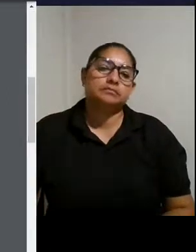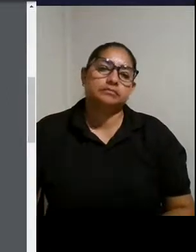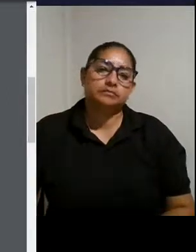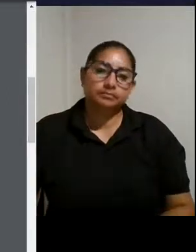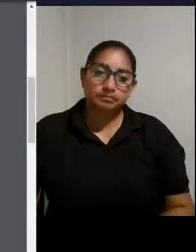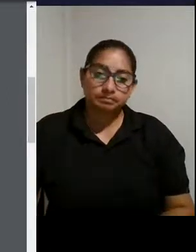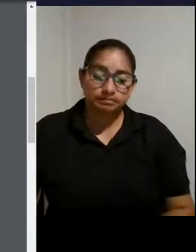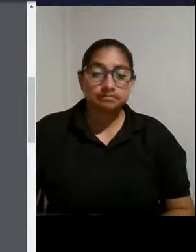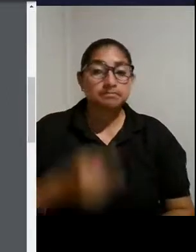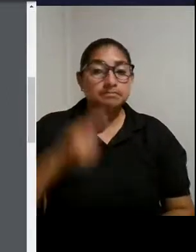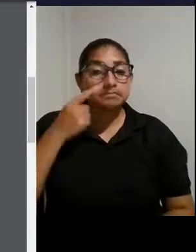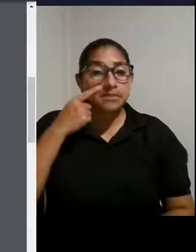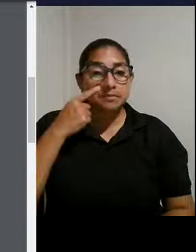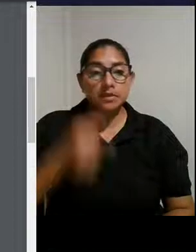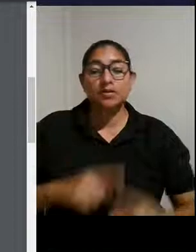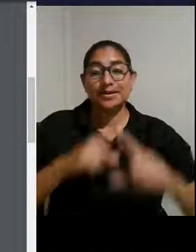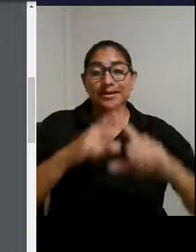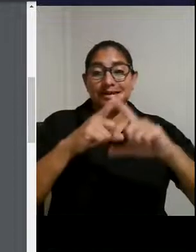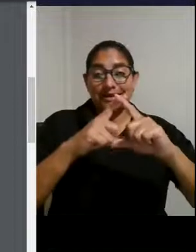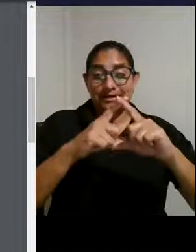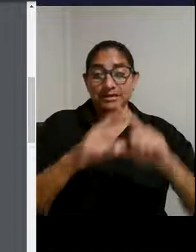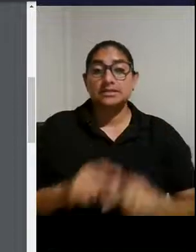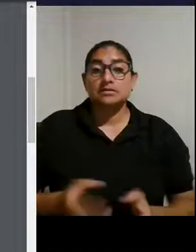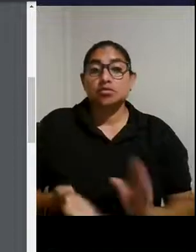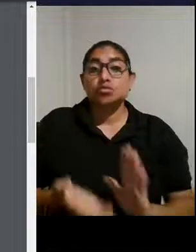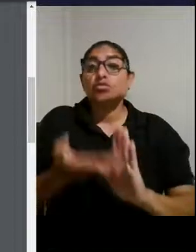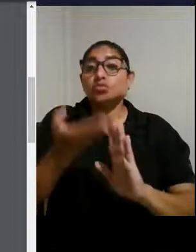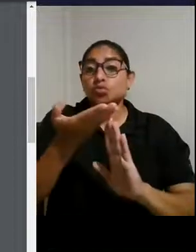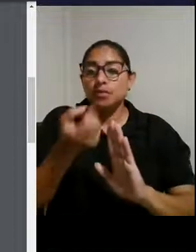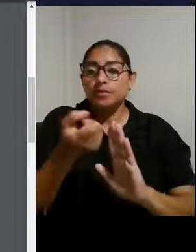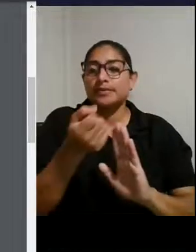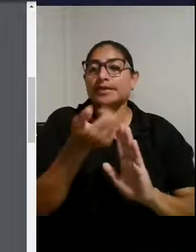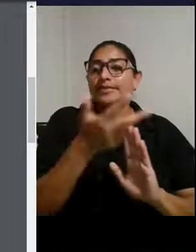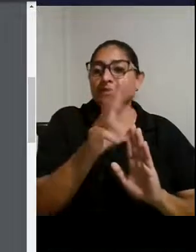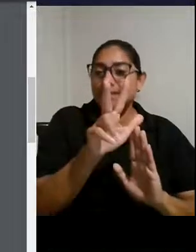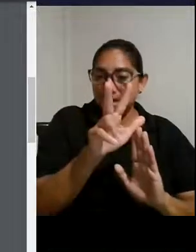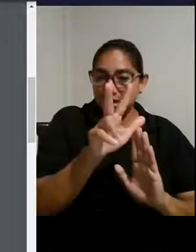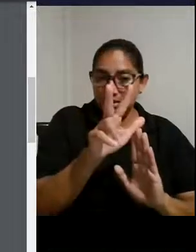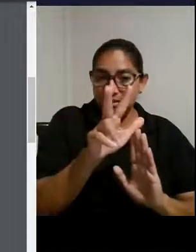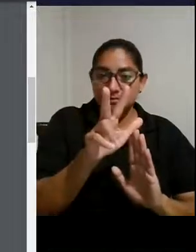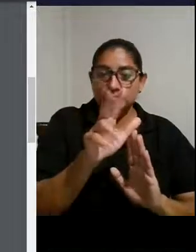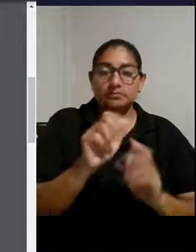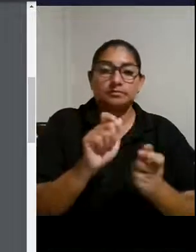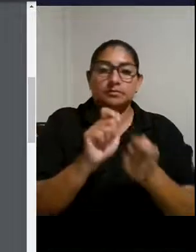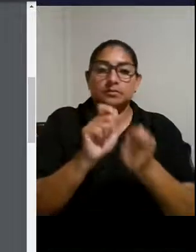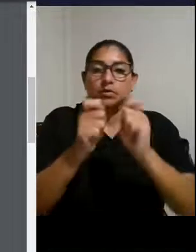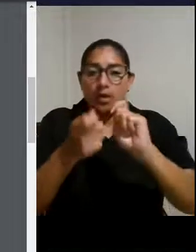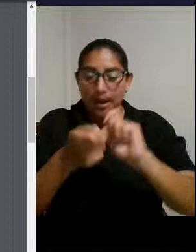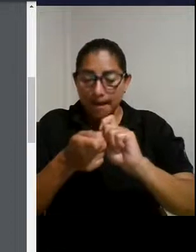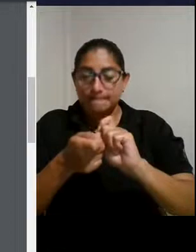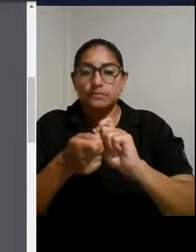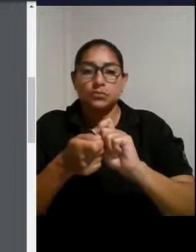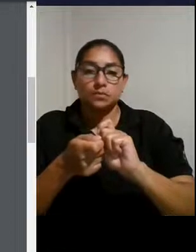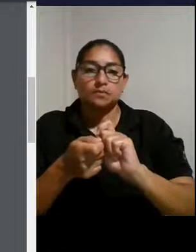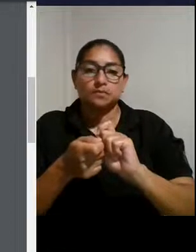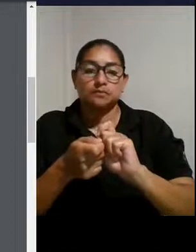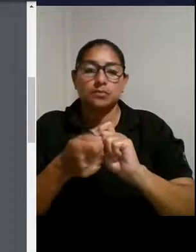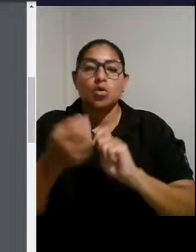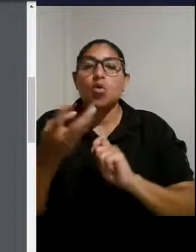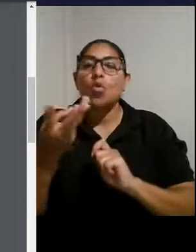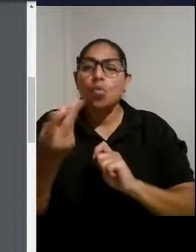Primero tenemos que notar que hay un incremento, ¿verdad? Delta X, que hay un cambio en las X. ¿De cuánto es